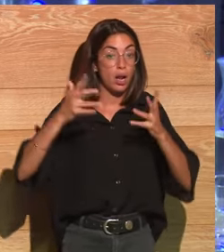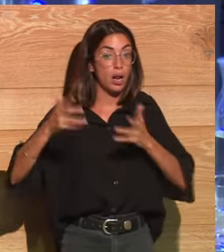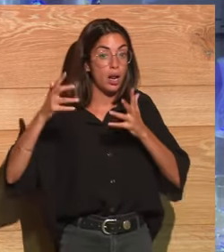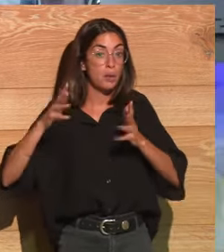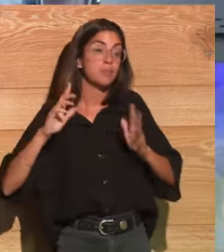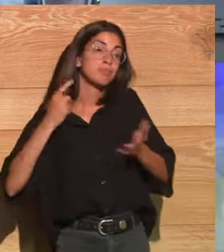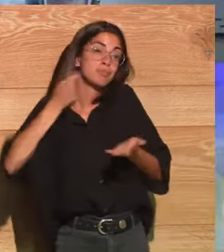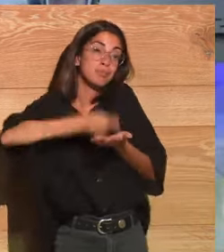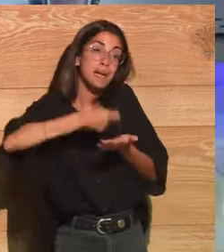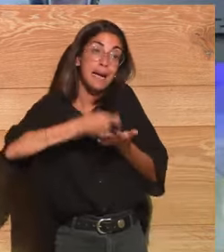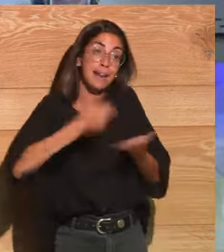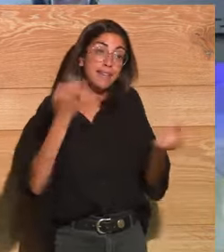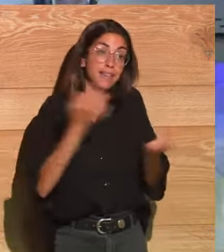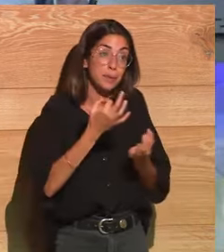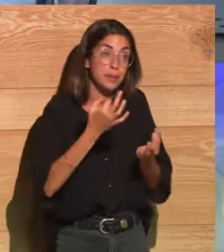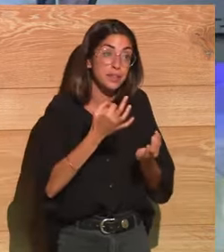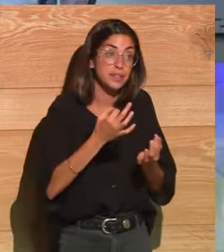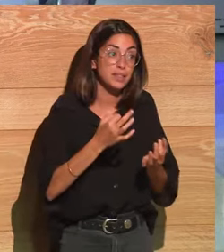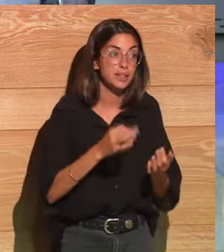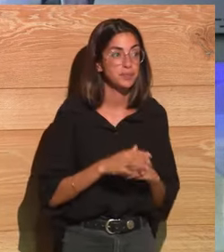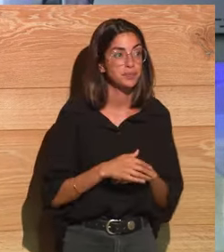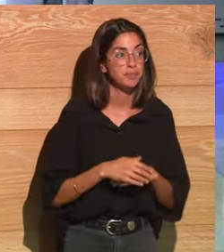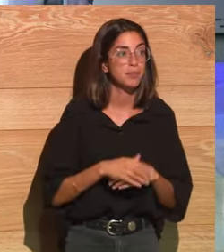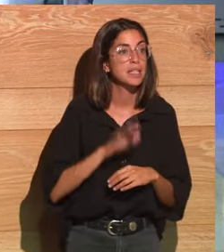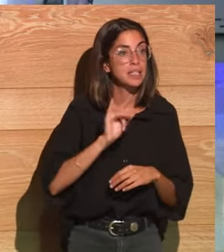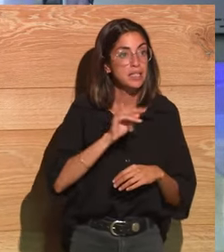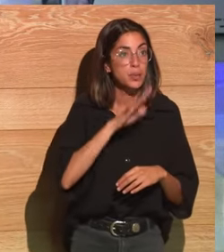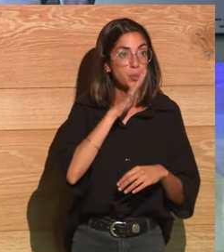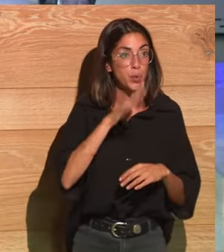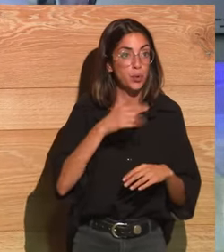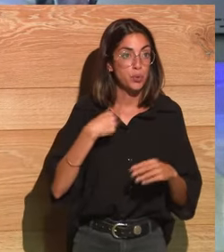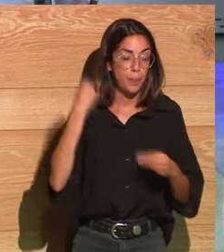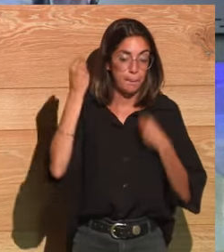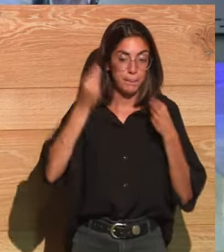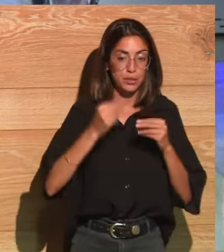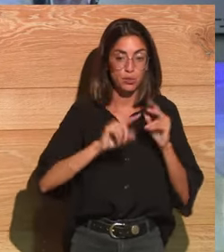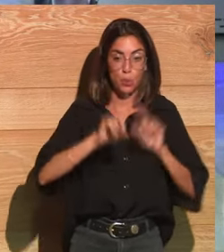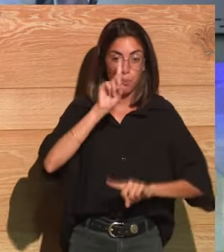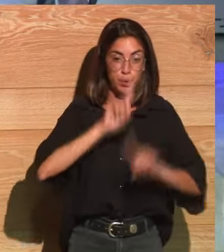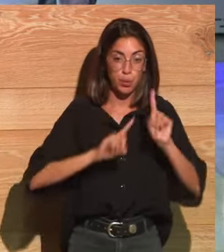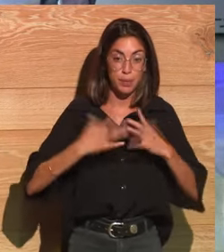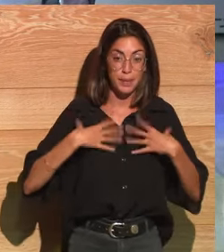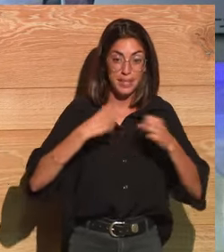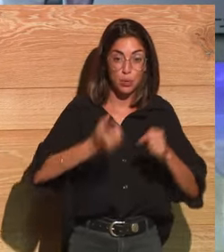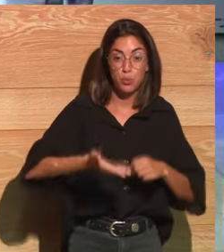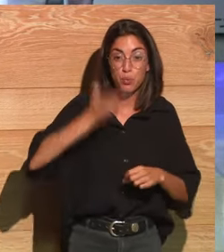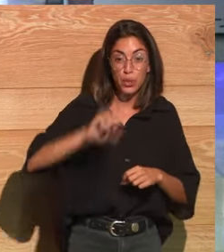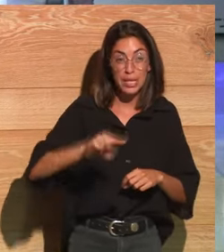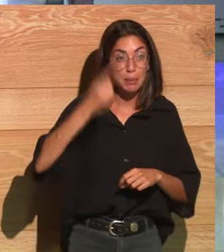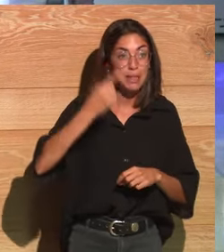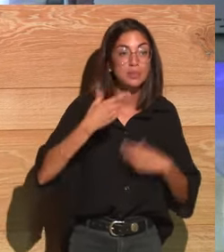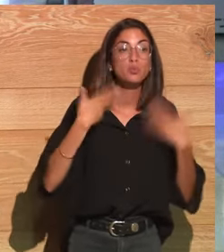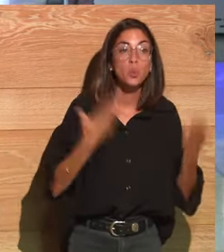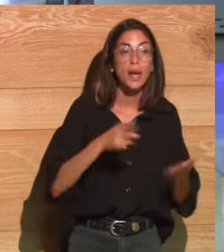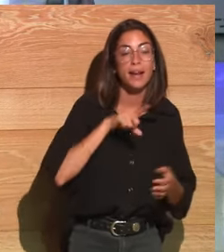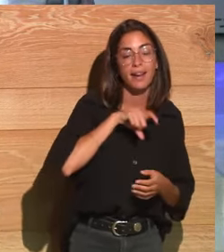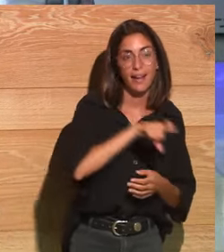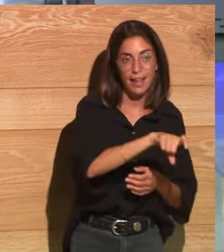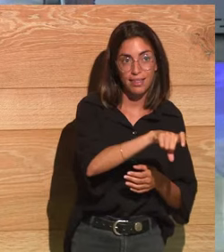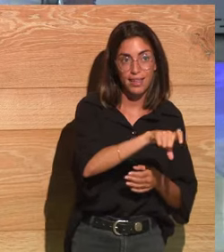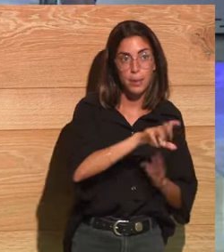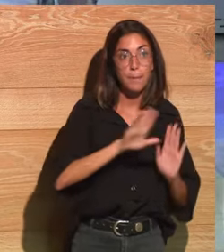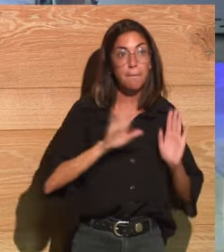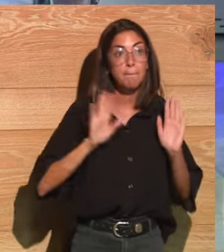Claro, realmente es verdad que tenemos una gran incidencia de cáncer. En la actualidad es uno de los grandes problemas que tenemos de salud, es el cáncer.